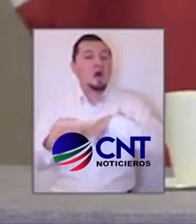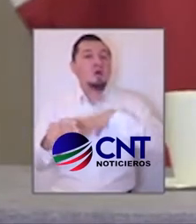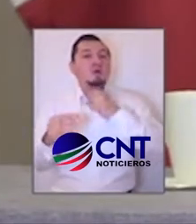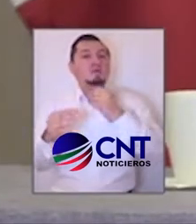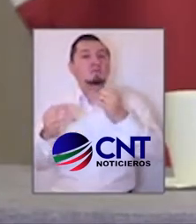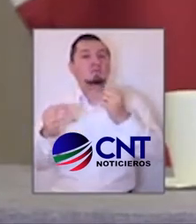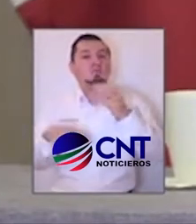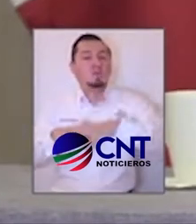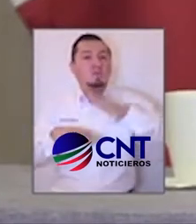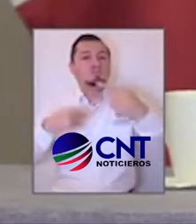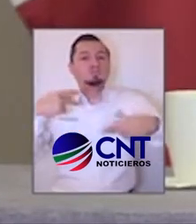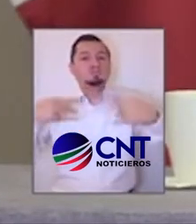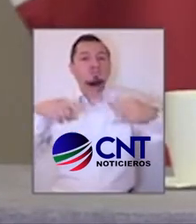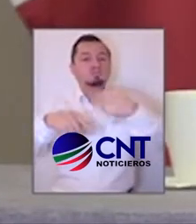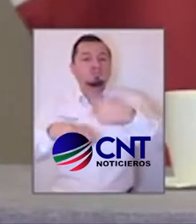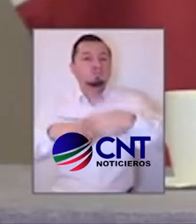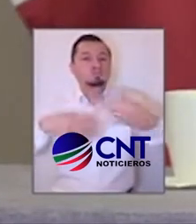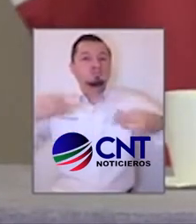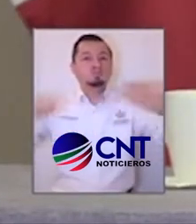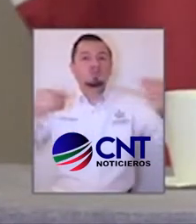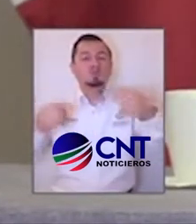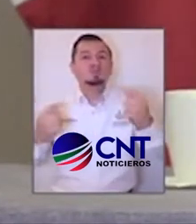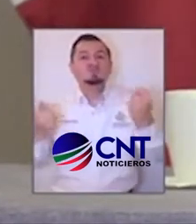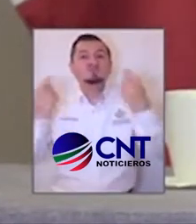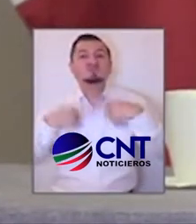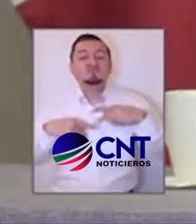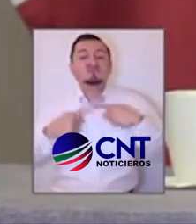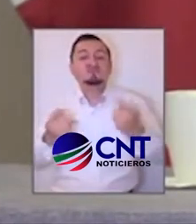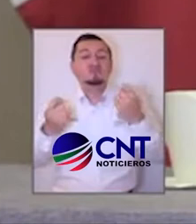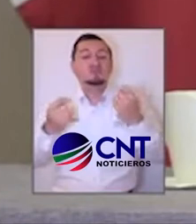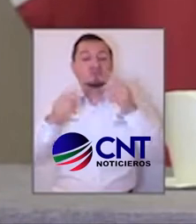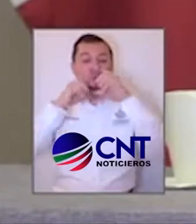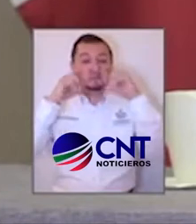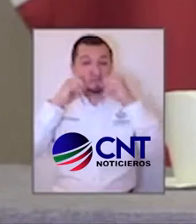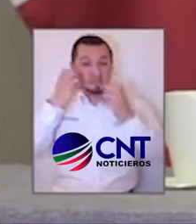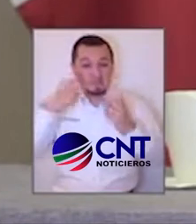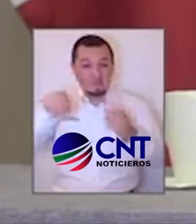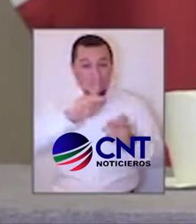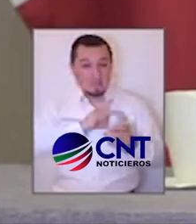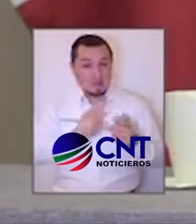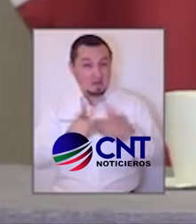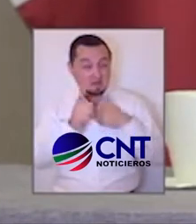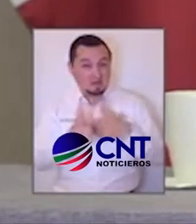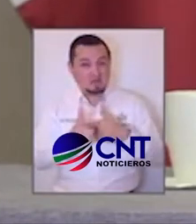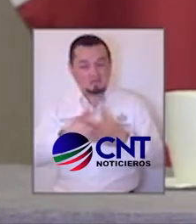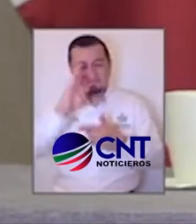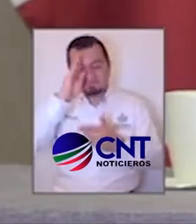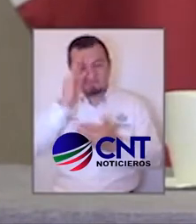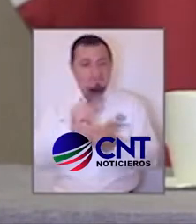tuvo diferentes y varias sesiones de trabajo y hemos tomado la determinación de que